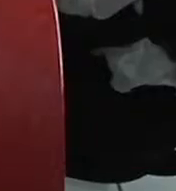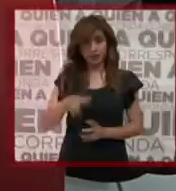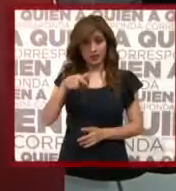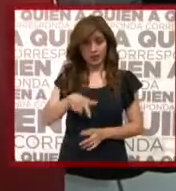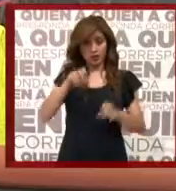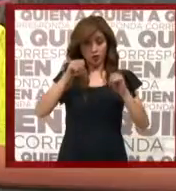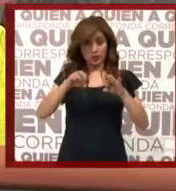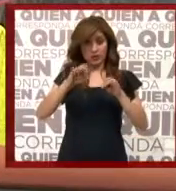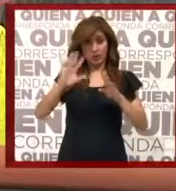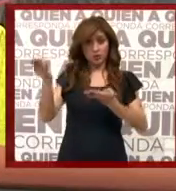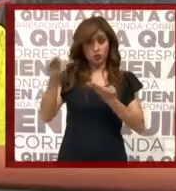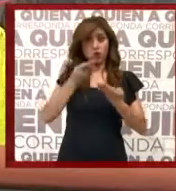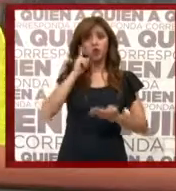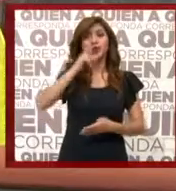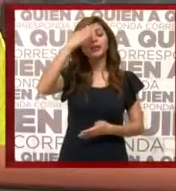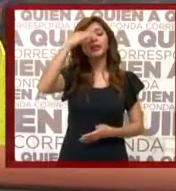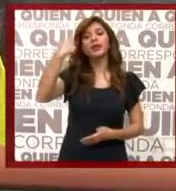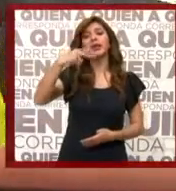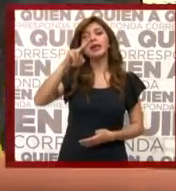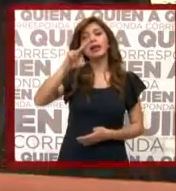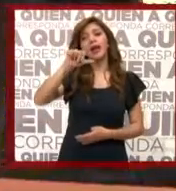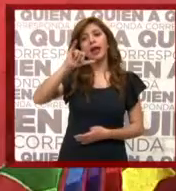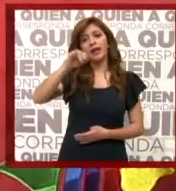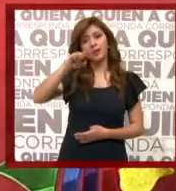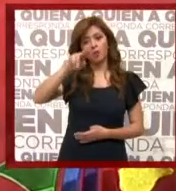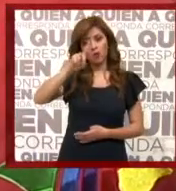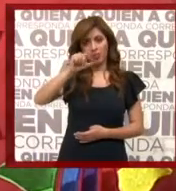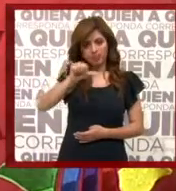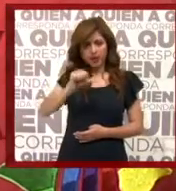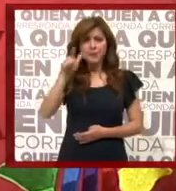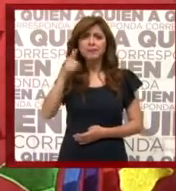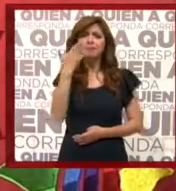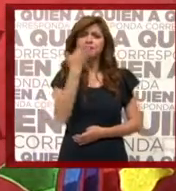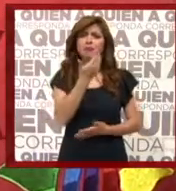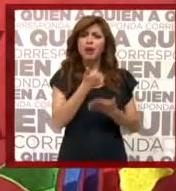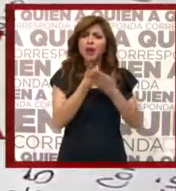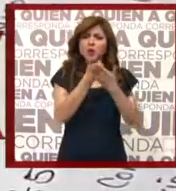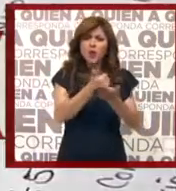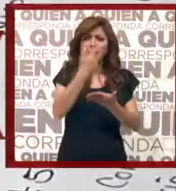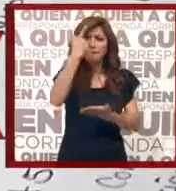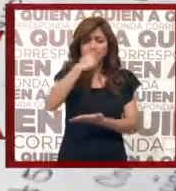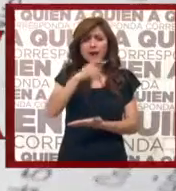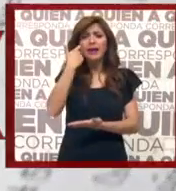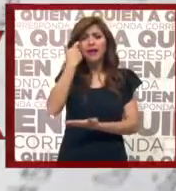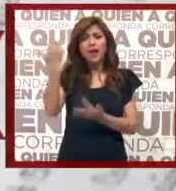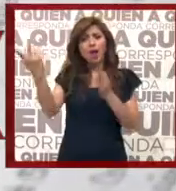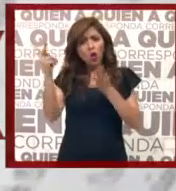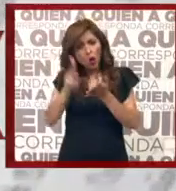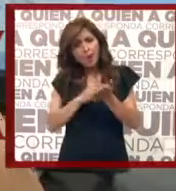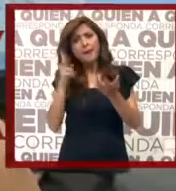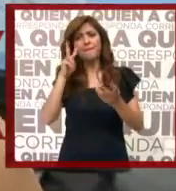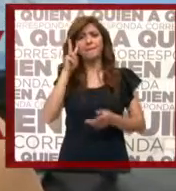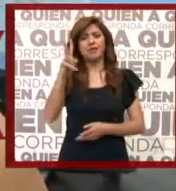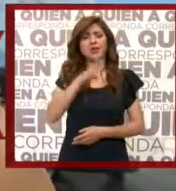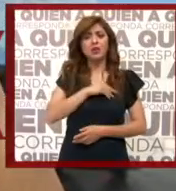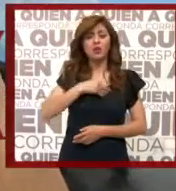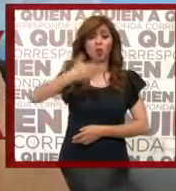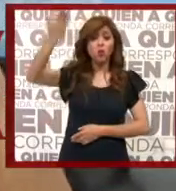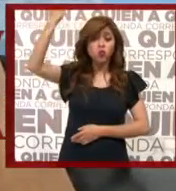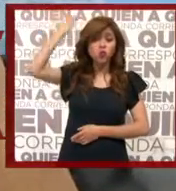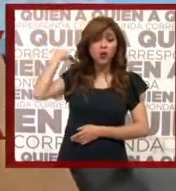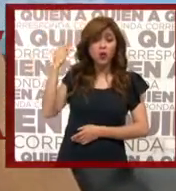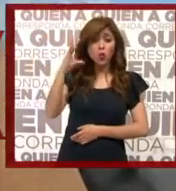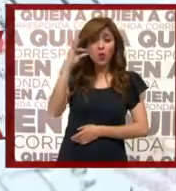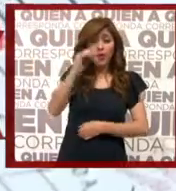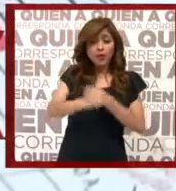nuestras oficinas llegó el caso de la señora Raimunda Sotelo Martínez. Pidió nuestro apoyo para reencontrarse con sus hijos, a quienes no ve desde hace casi